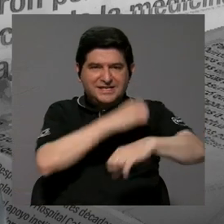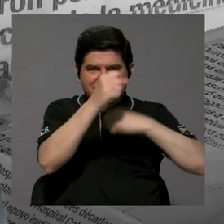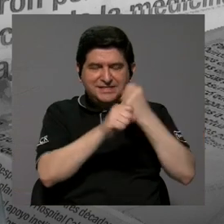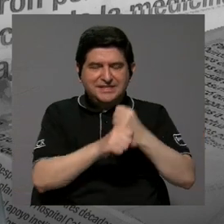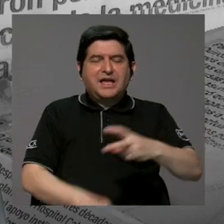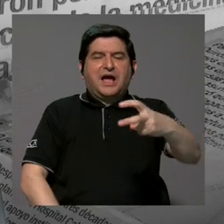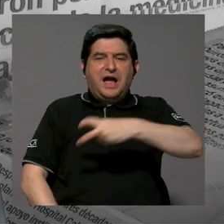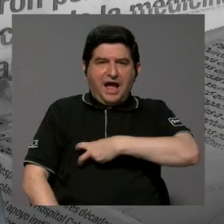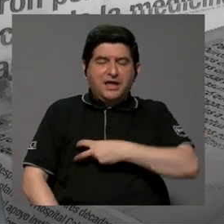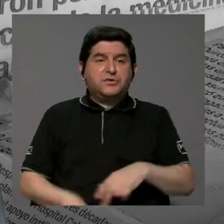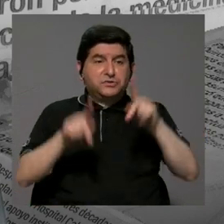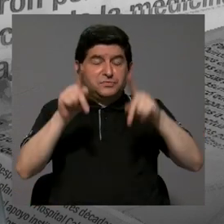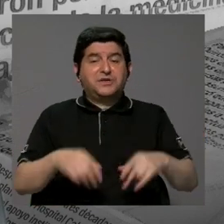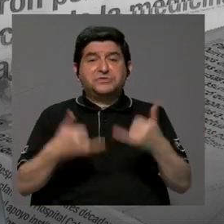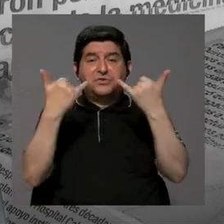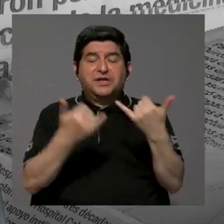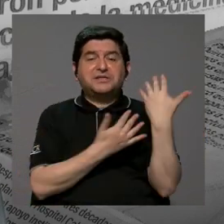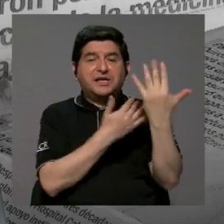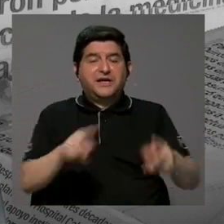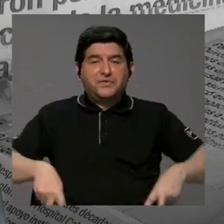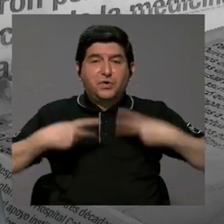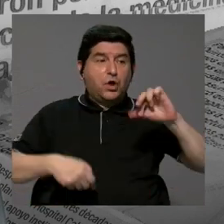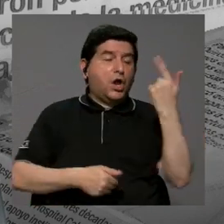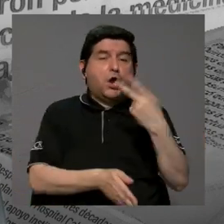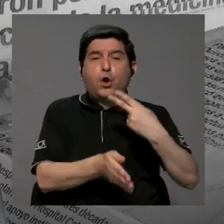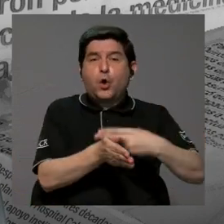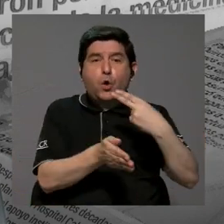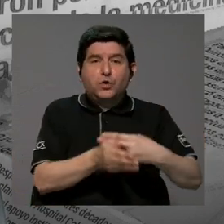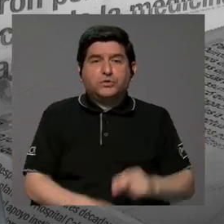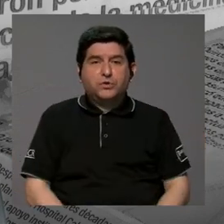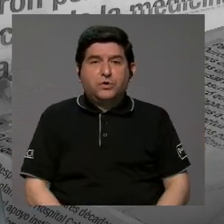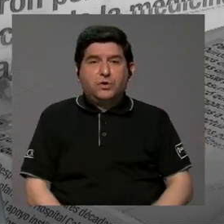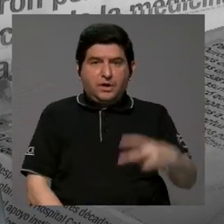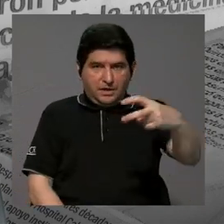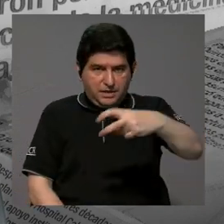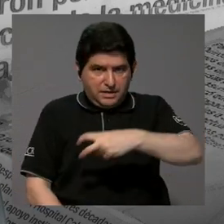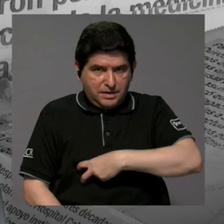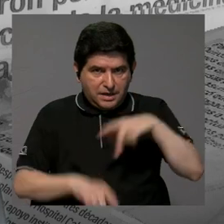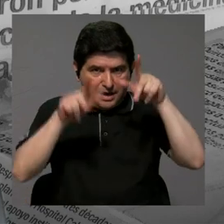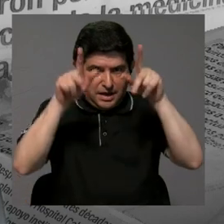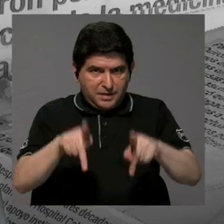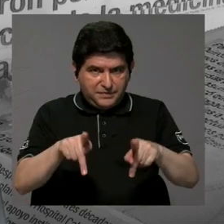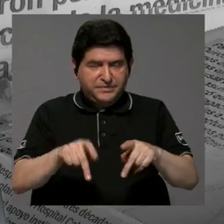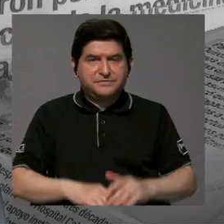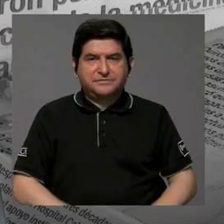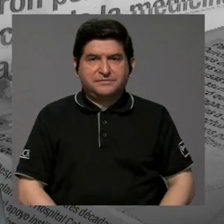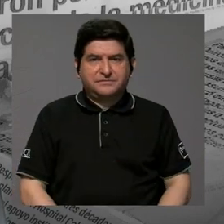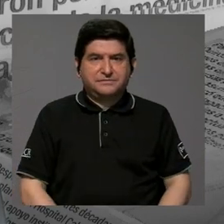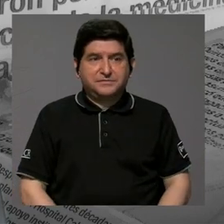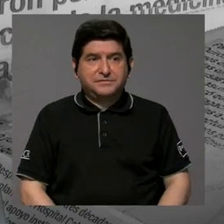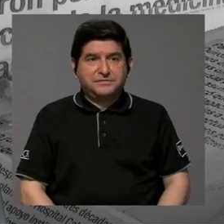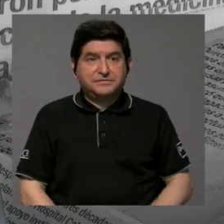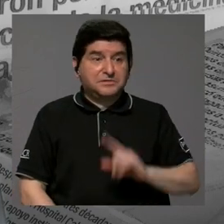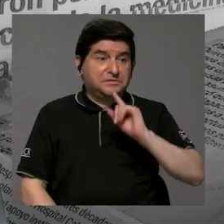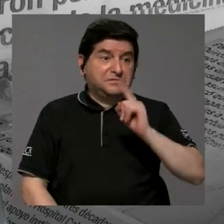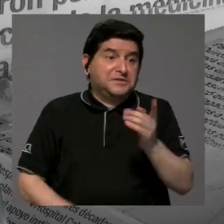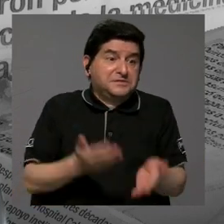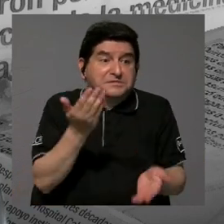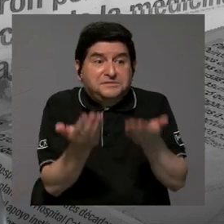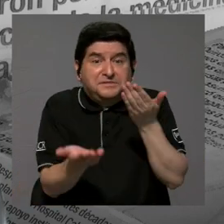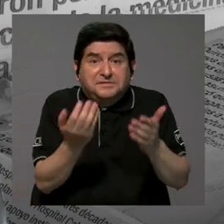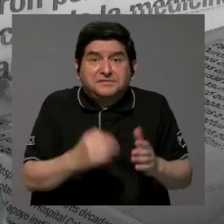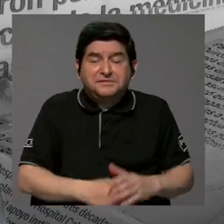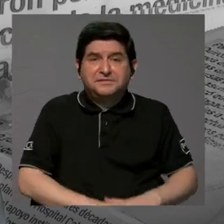de trasplantada y que fue desahuciada en otro hospital, a trasplantar gente que está, digamos que tal